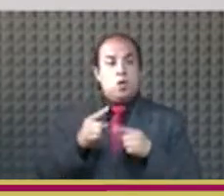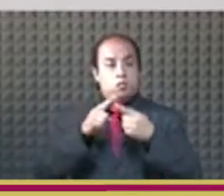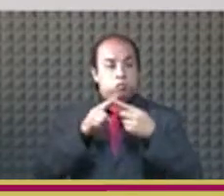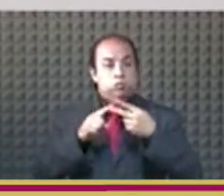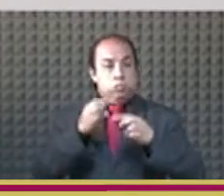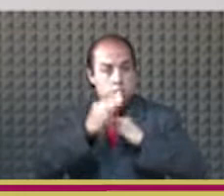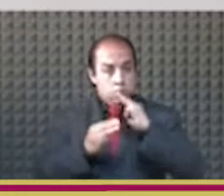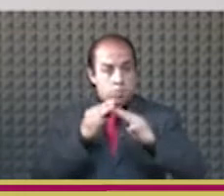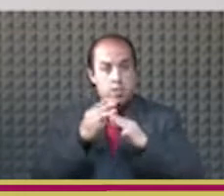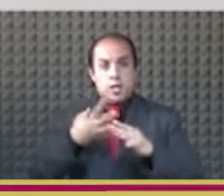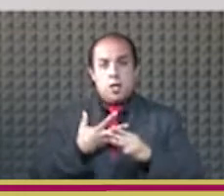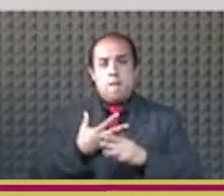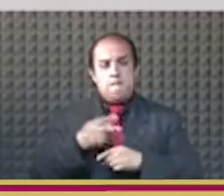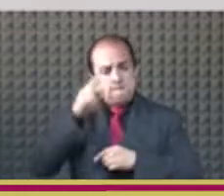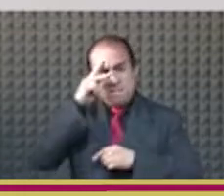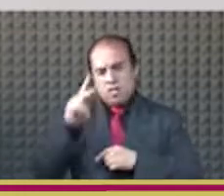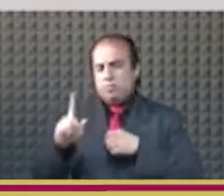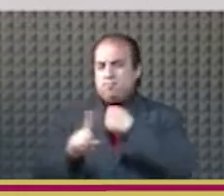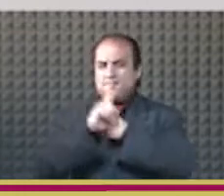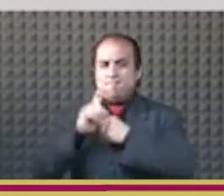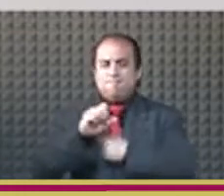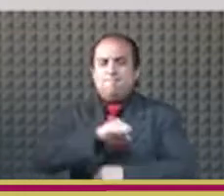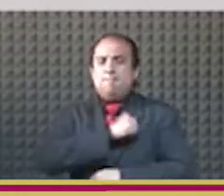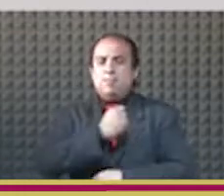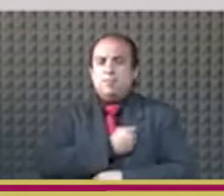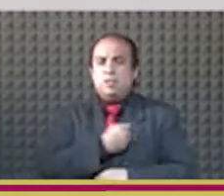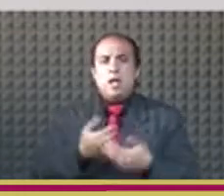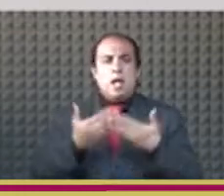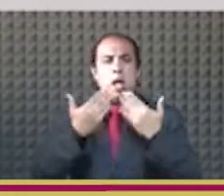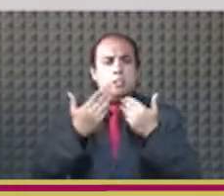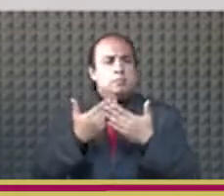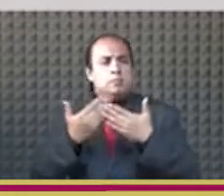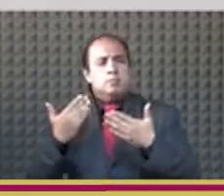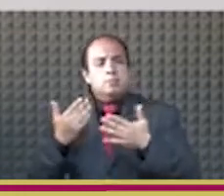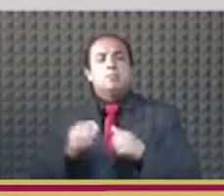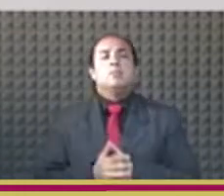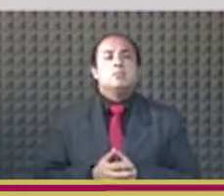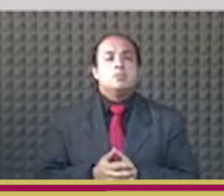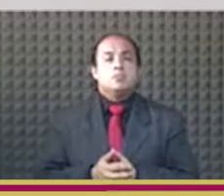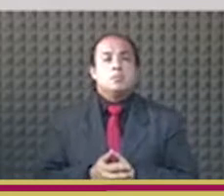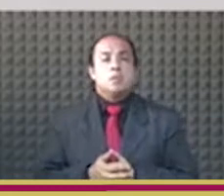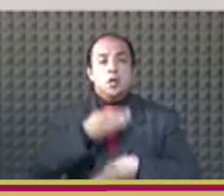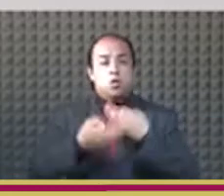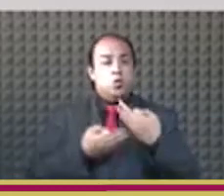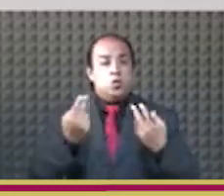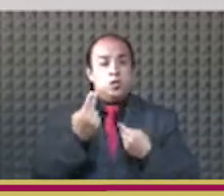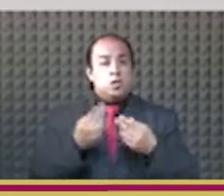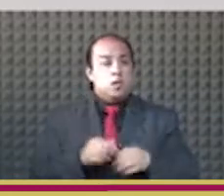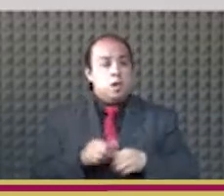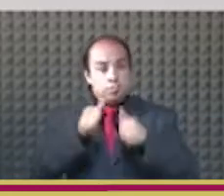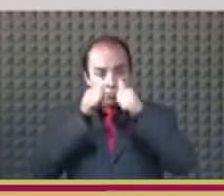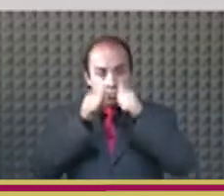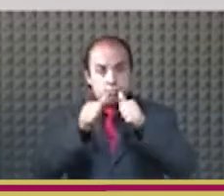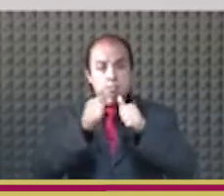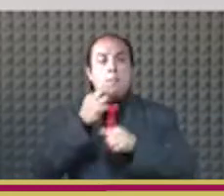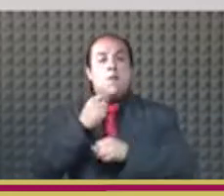hemos vivido una de las peores crisis sanitarias de las que se tenga memoria y en la que todos hemos tenido que hacer frente a ella